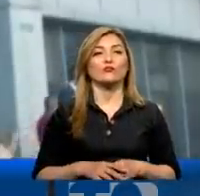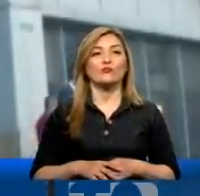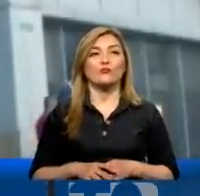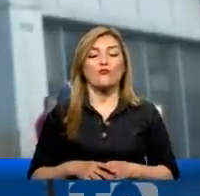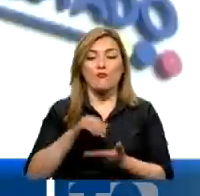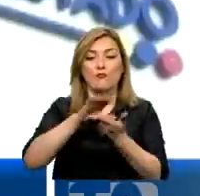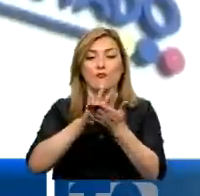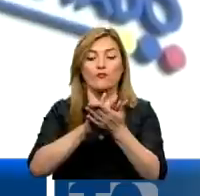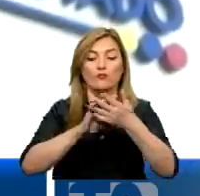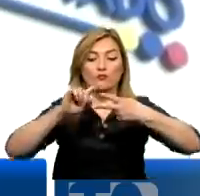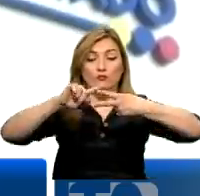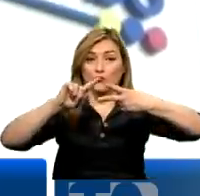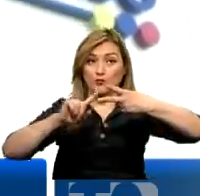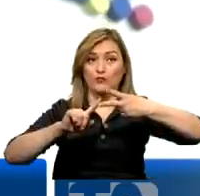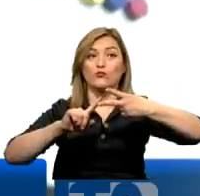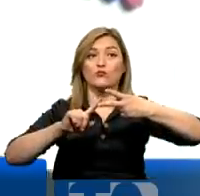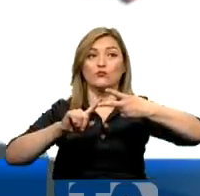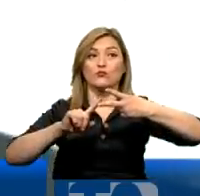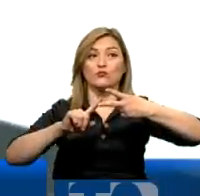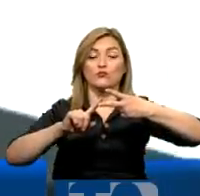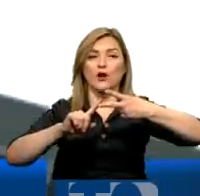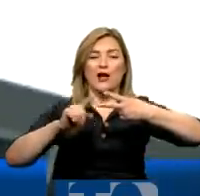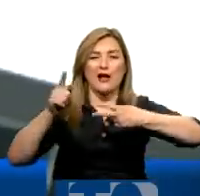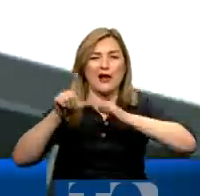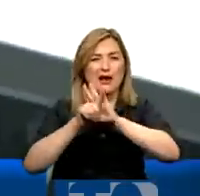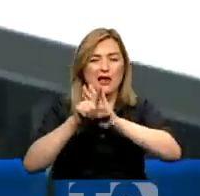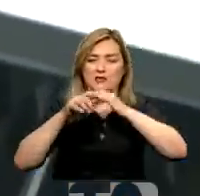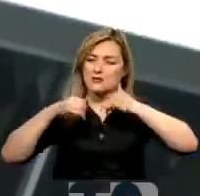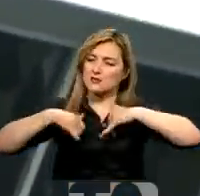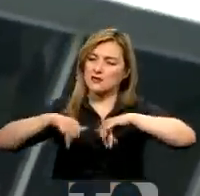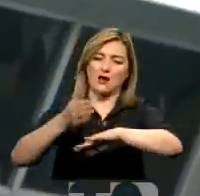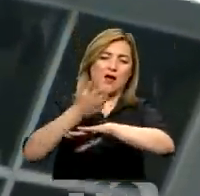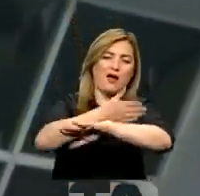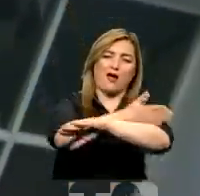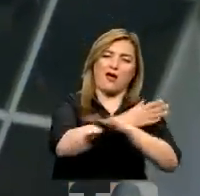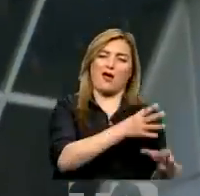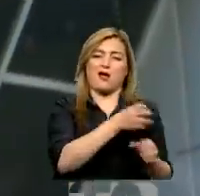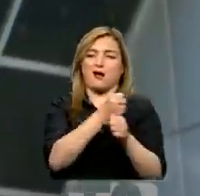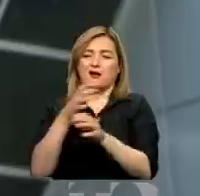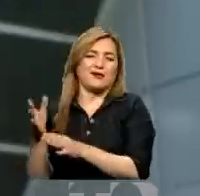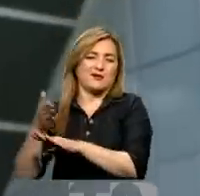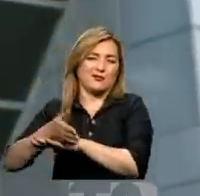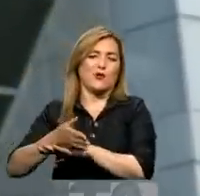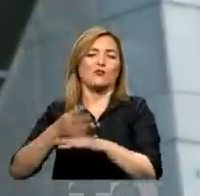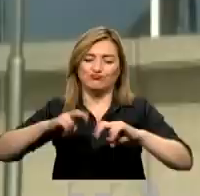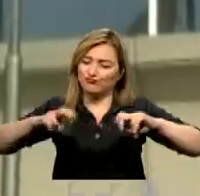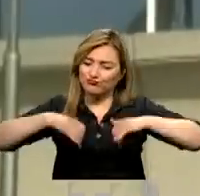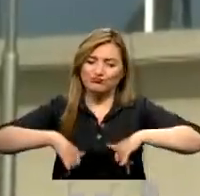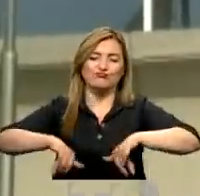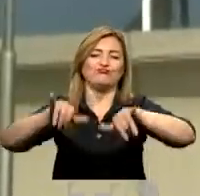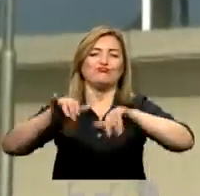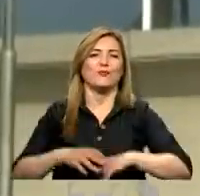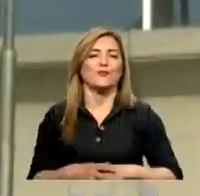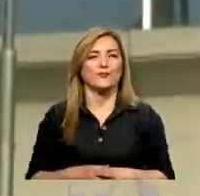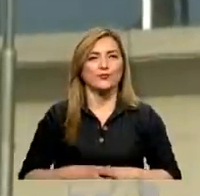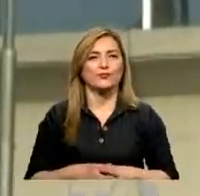se aplicarán dos principios, el de la imprescriptibilidad y la retrospectividad, es decir, que se puedan investigar casos antes